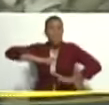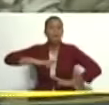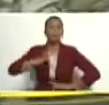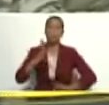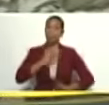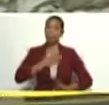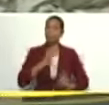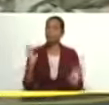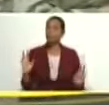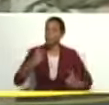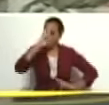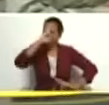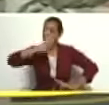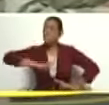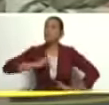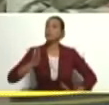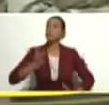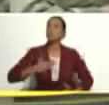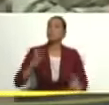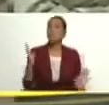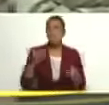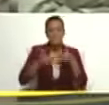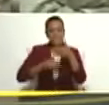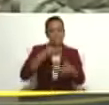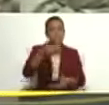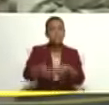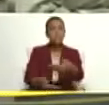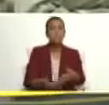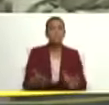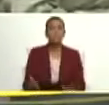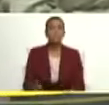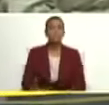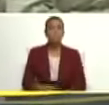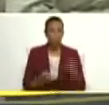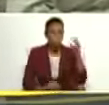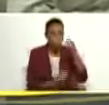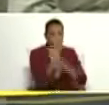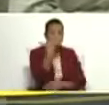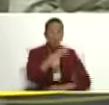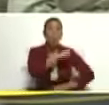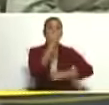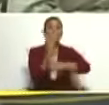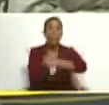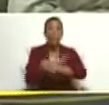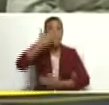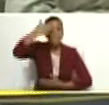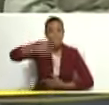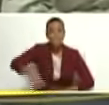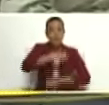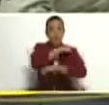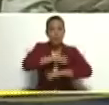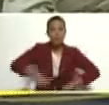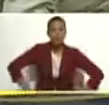ahora y para siempre, construyendo un poder militar